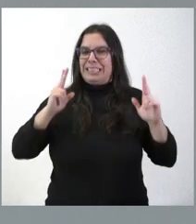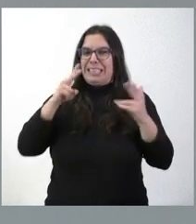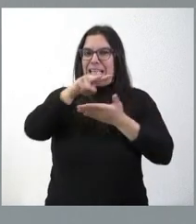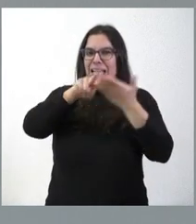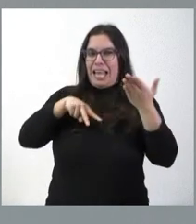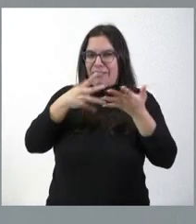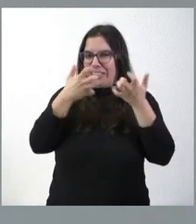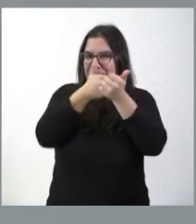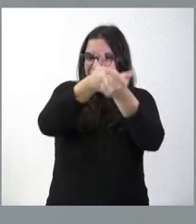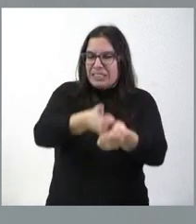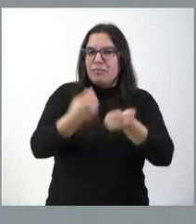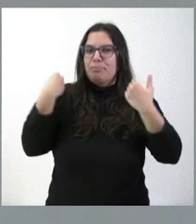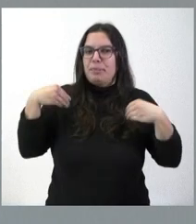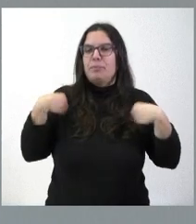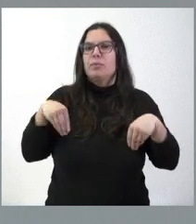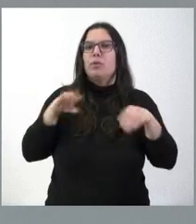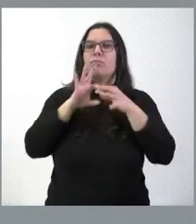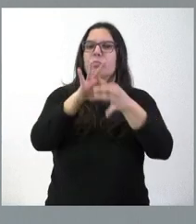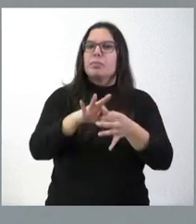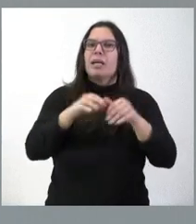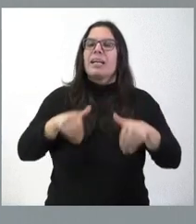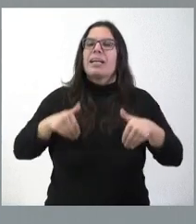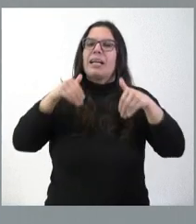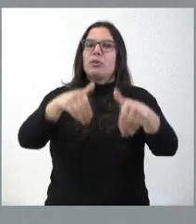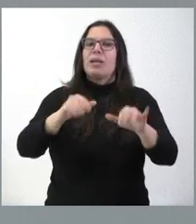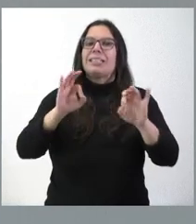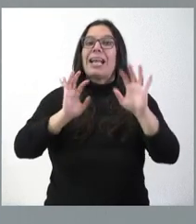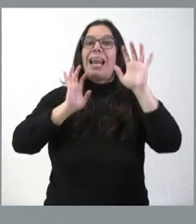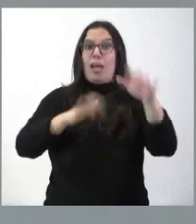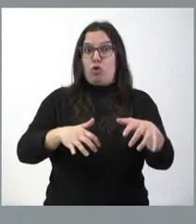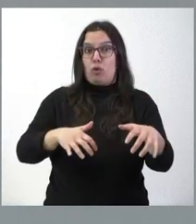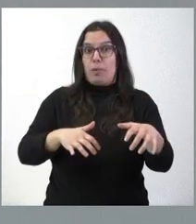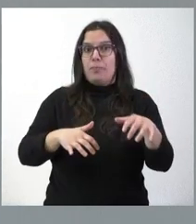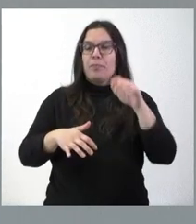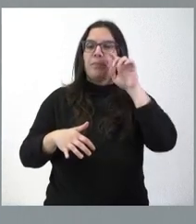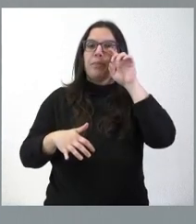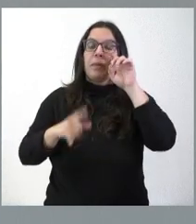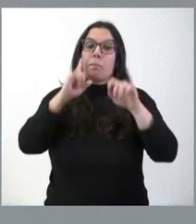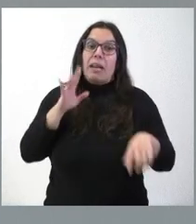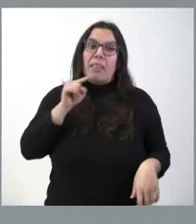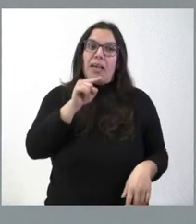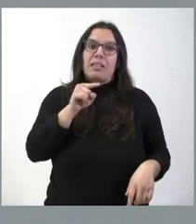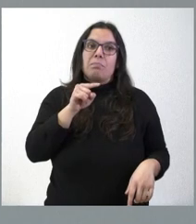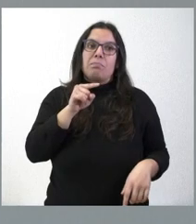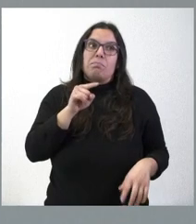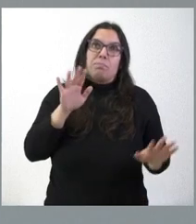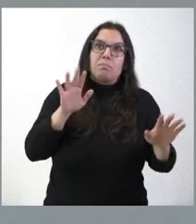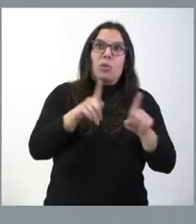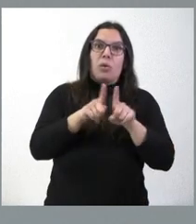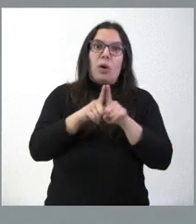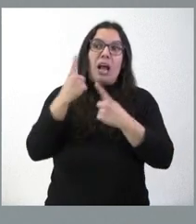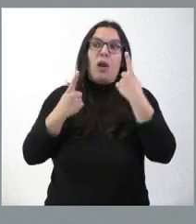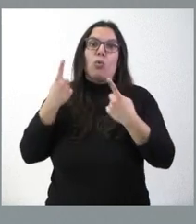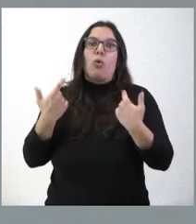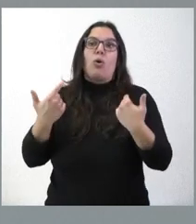textualmente lo que se dice en relación con la candidatura de León, que es quizá la que, por parte de algunos